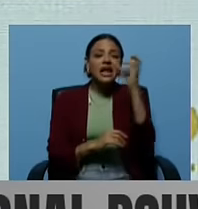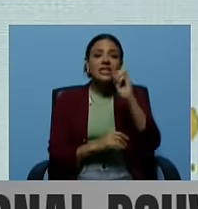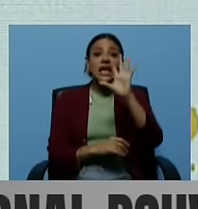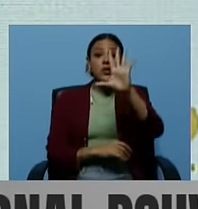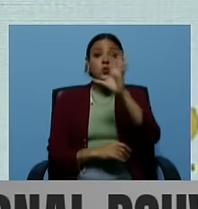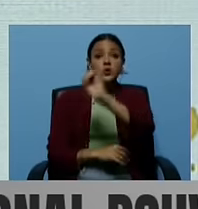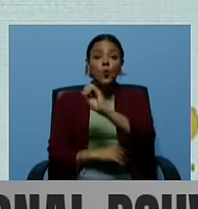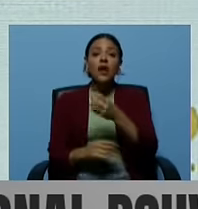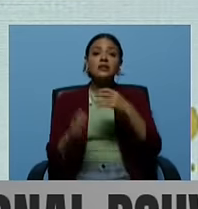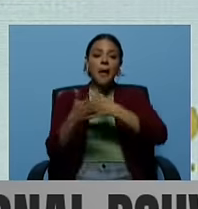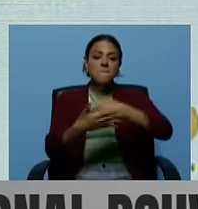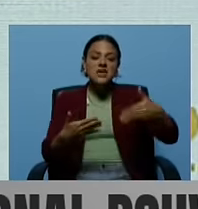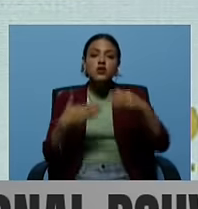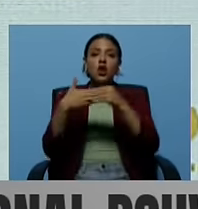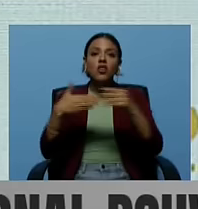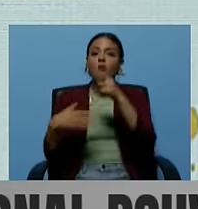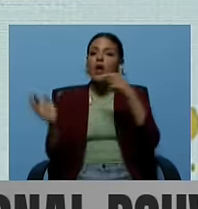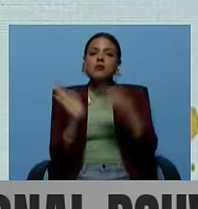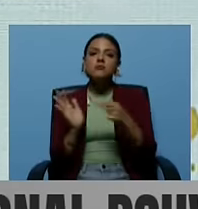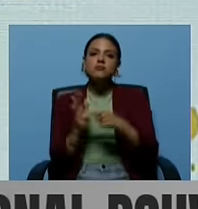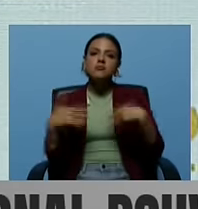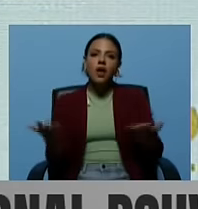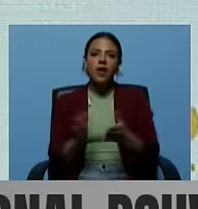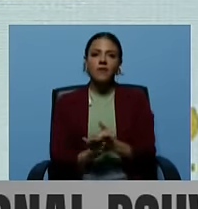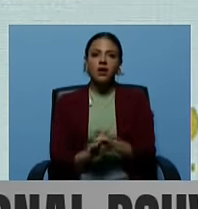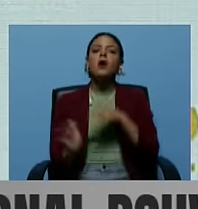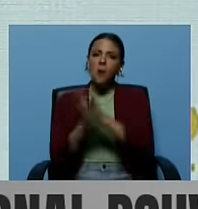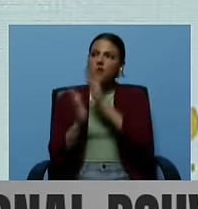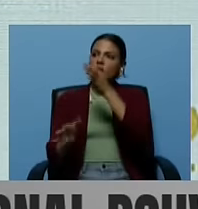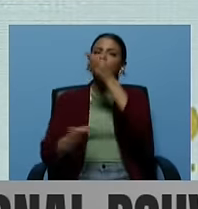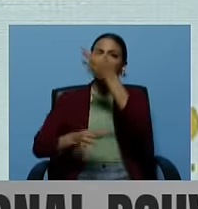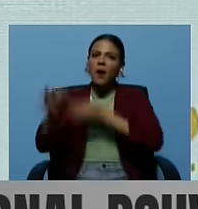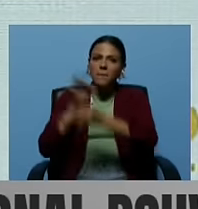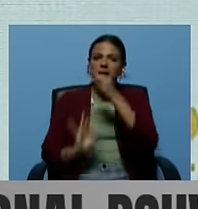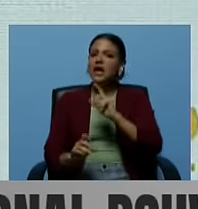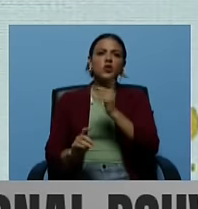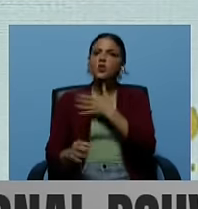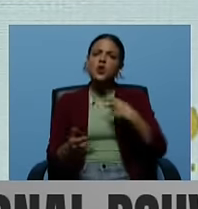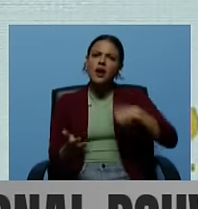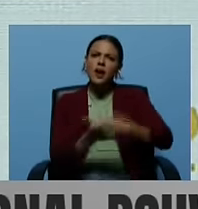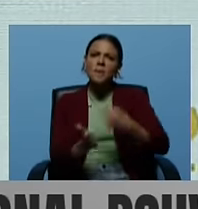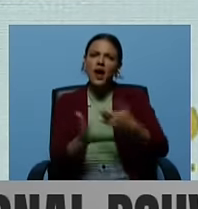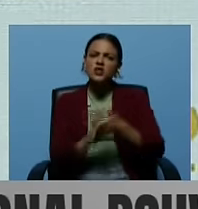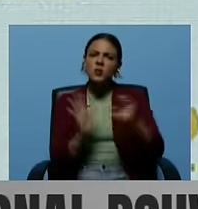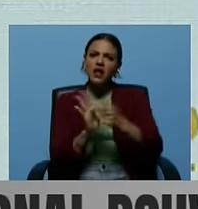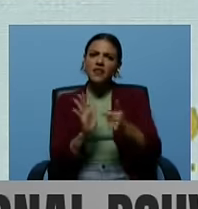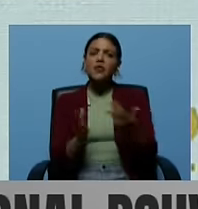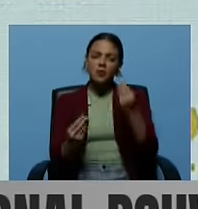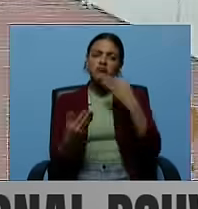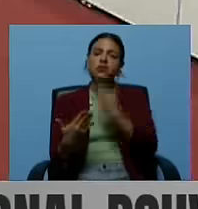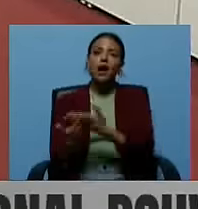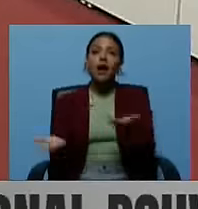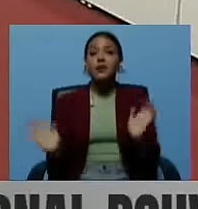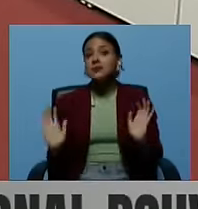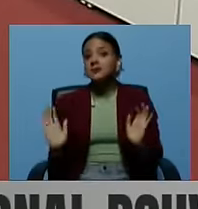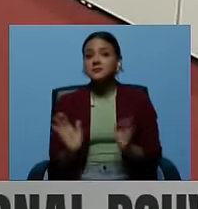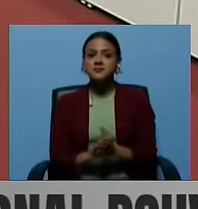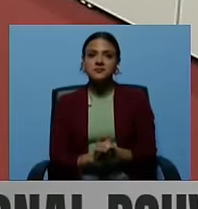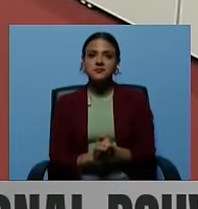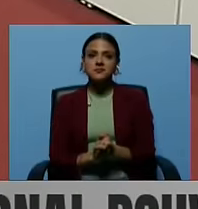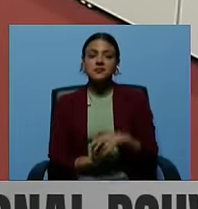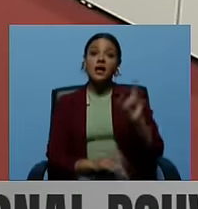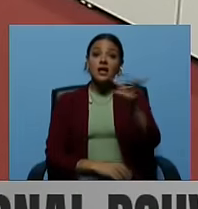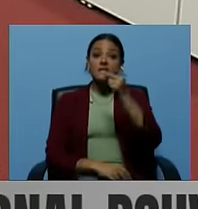dólares nos debe. Trata de explicar cómo nos debe y no quieres pagar, pues. Gracias. La